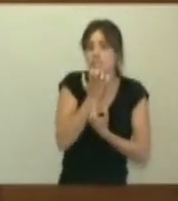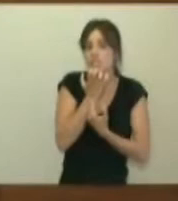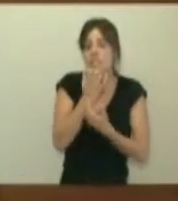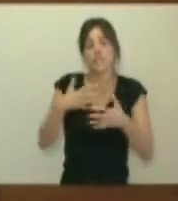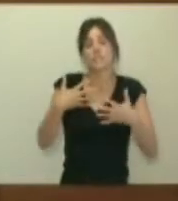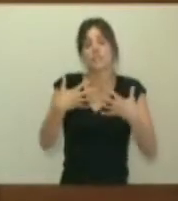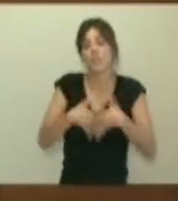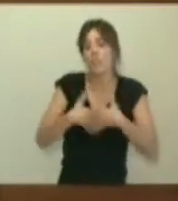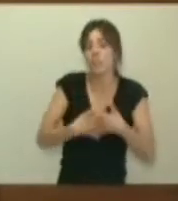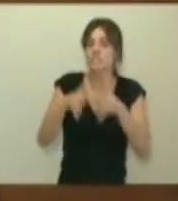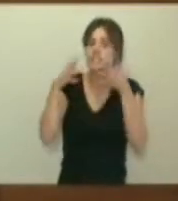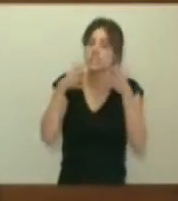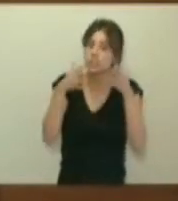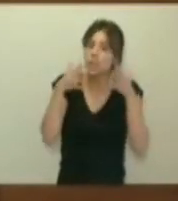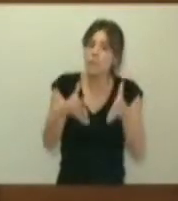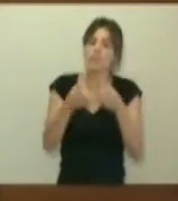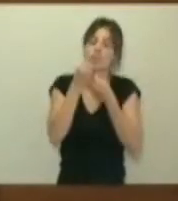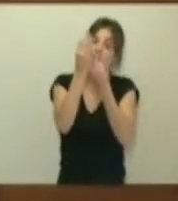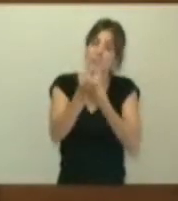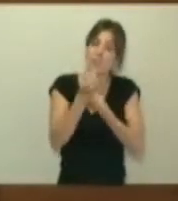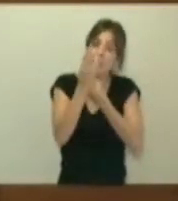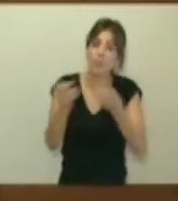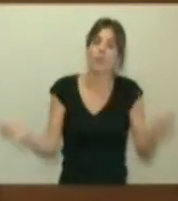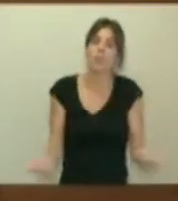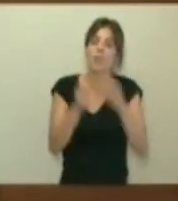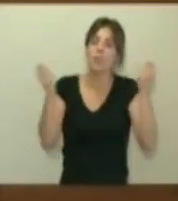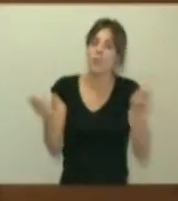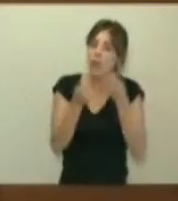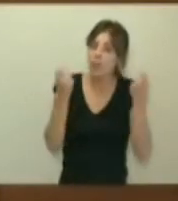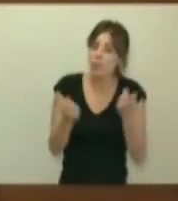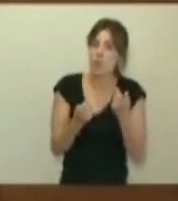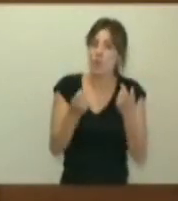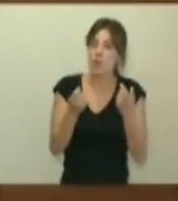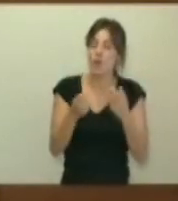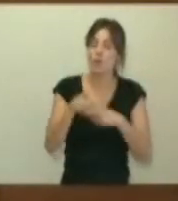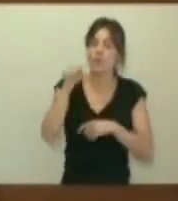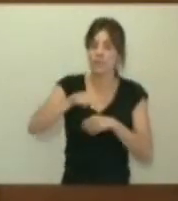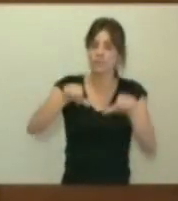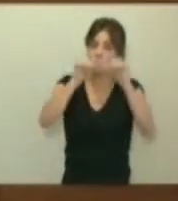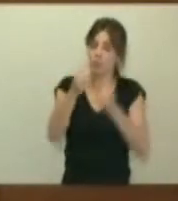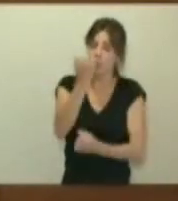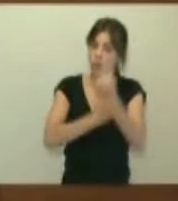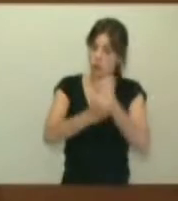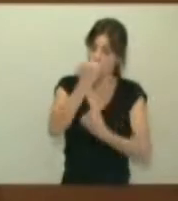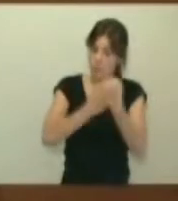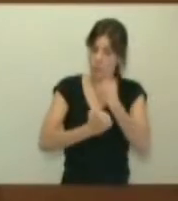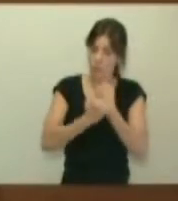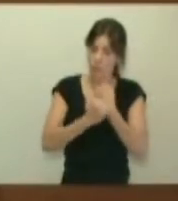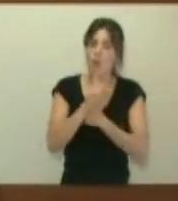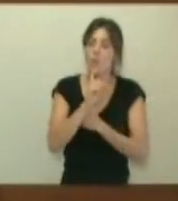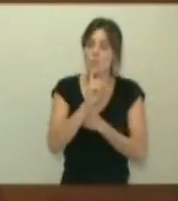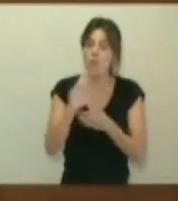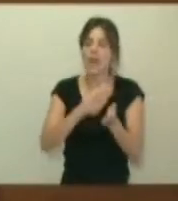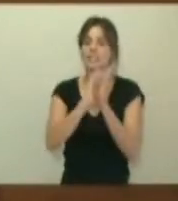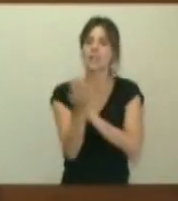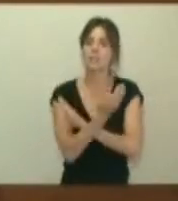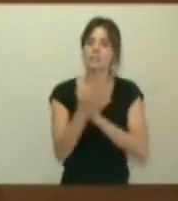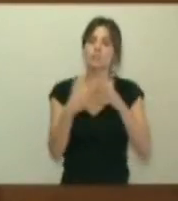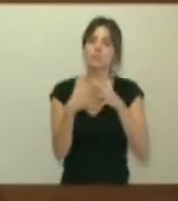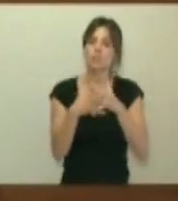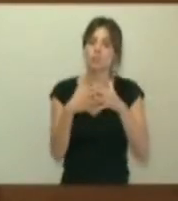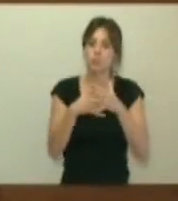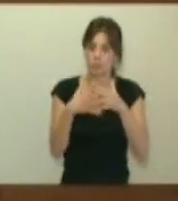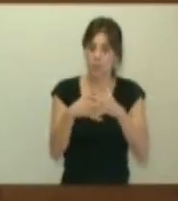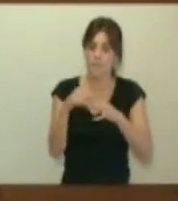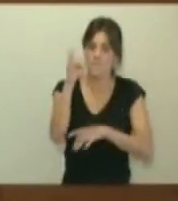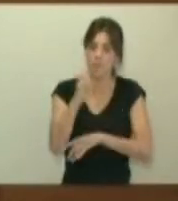asesoramiento, formación, divulgación y potenciación de este modelo económico a través de una estructura fija como la de la Fundación para el